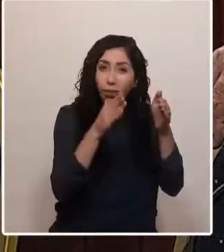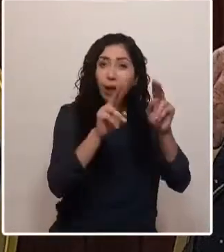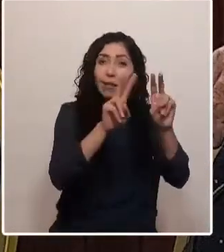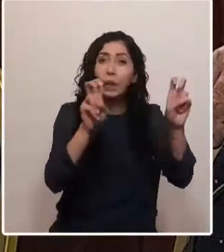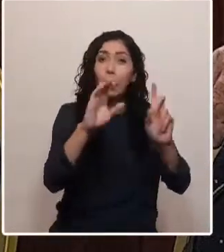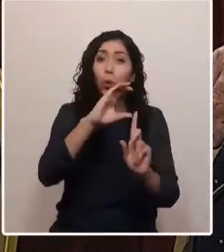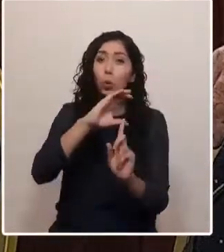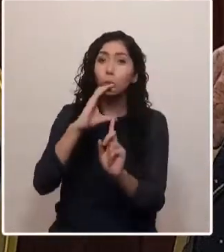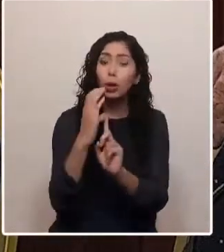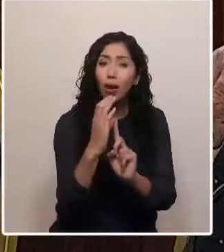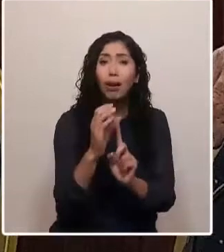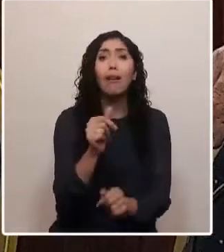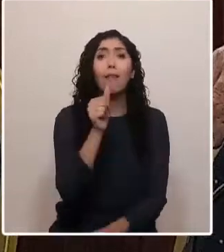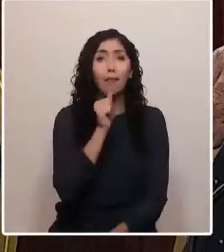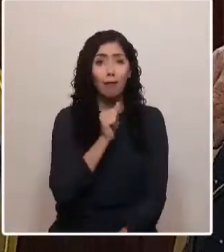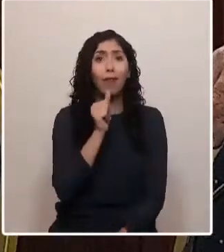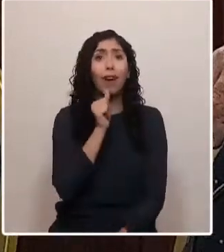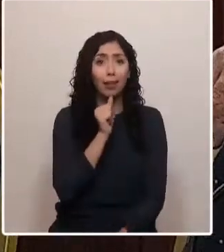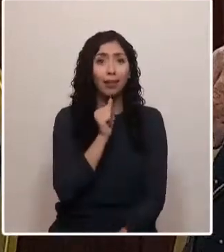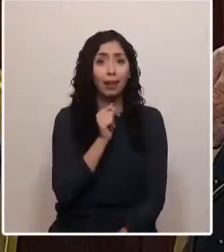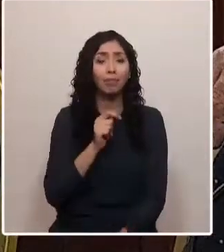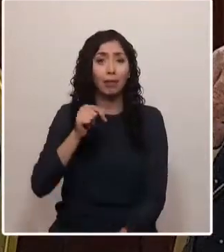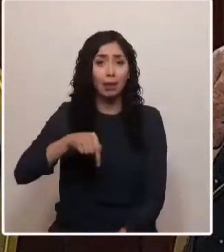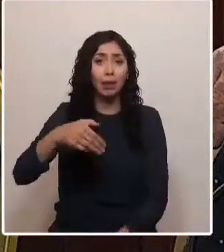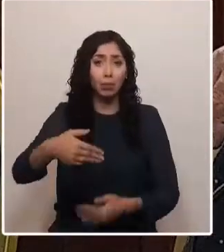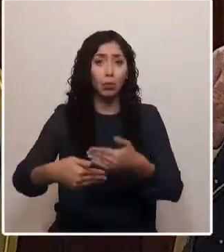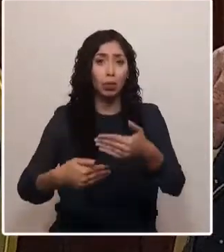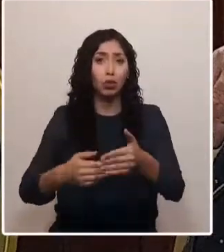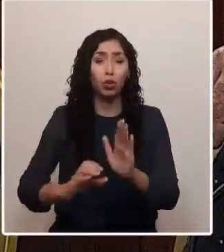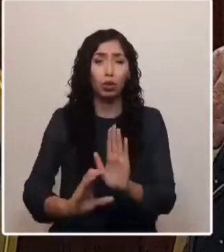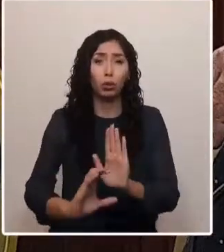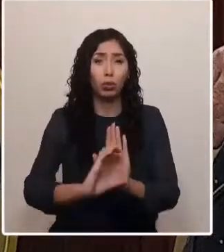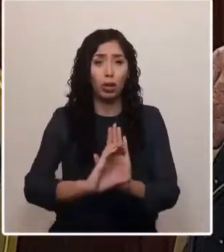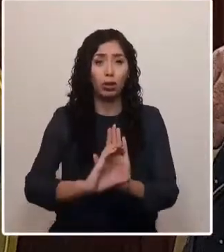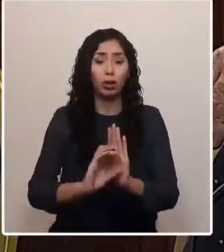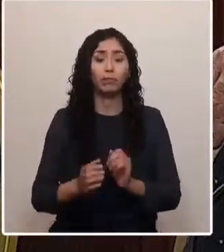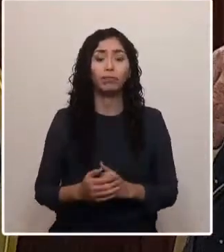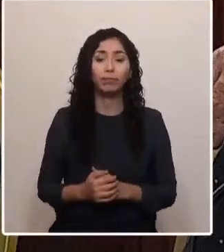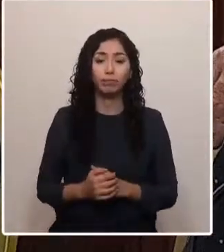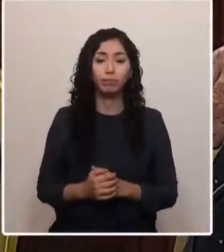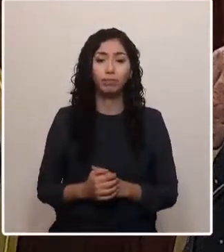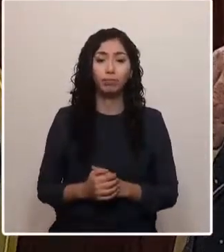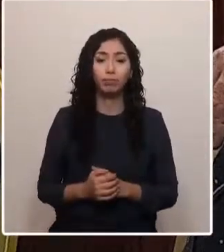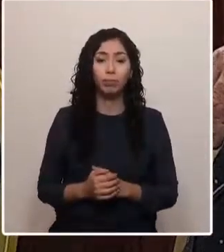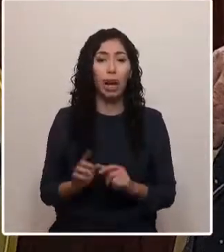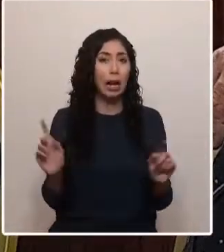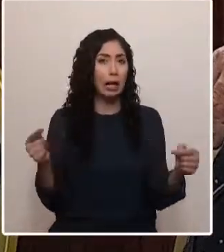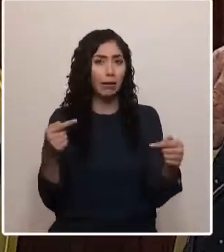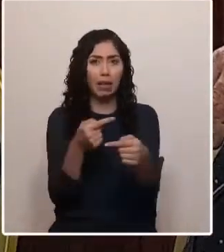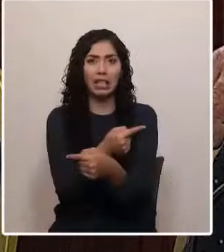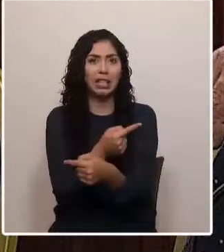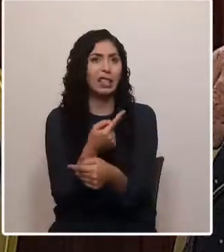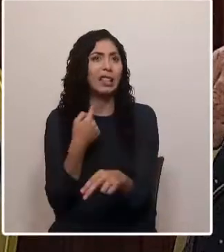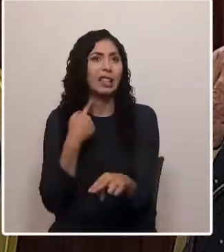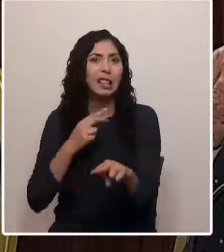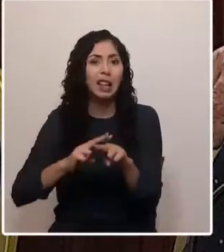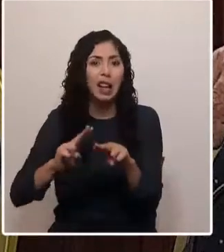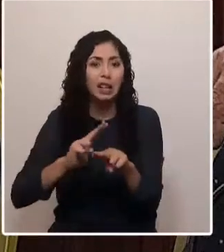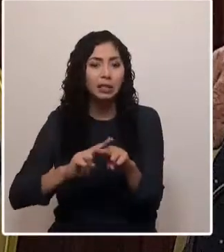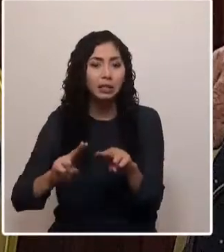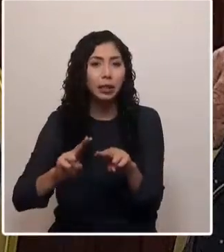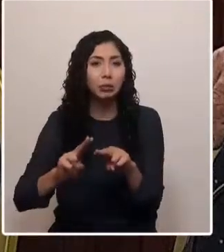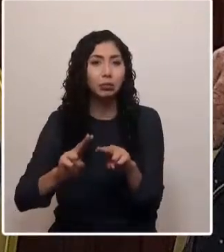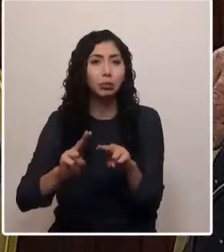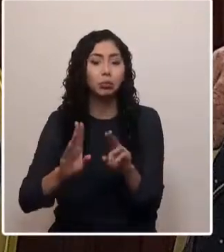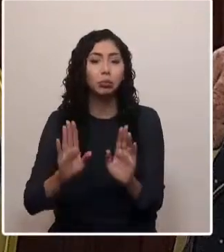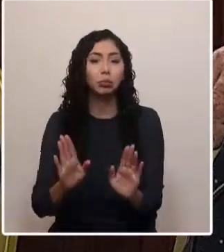al debe en este proceso constituyente. Al contrario, la tendencia es a omitir su referencia para no